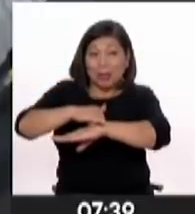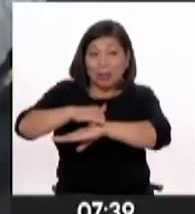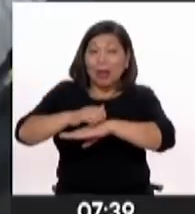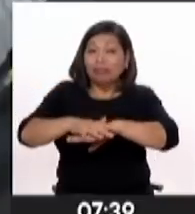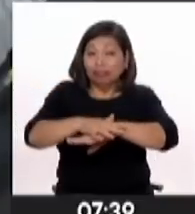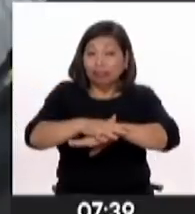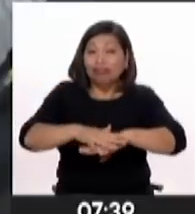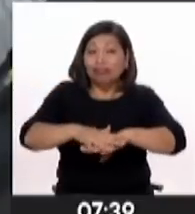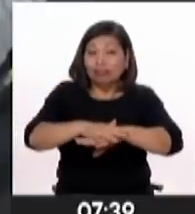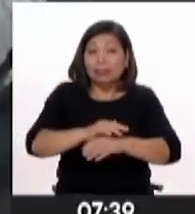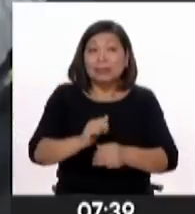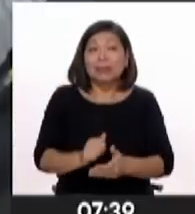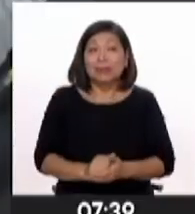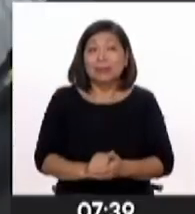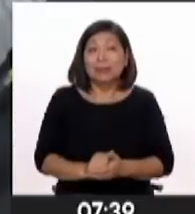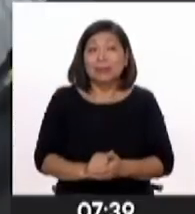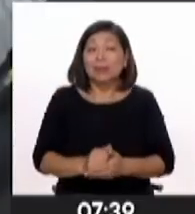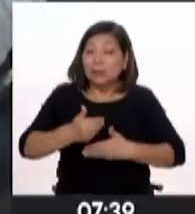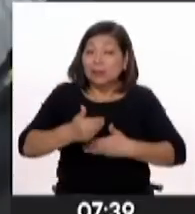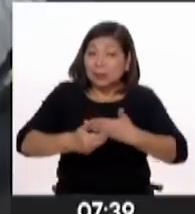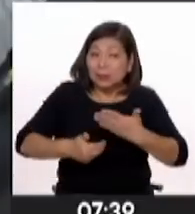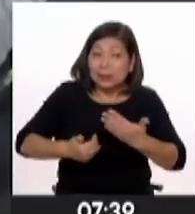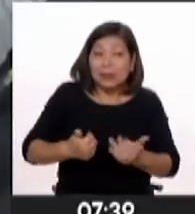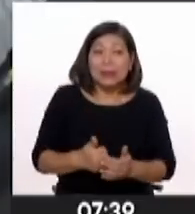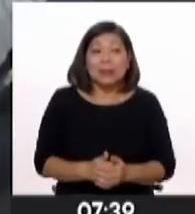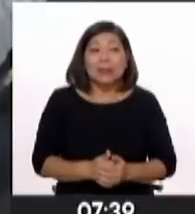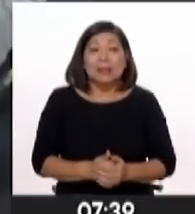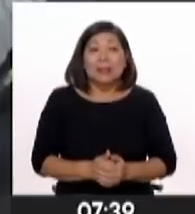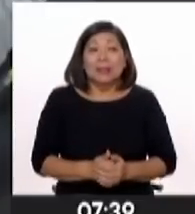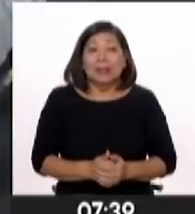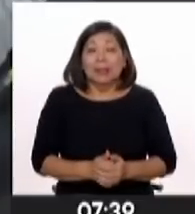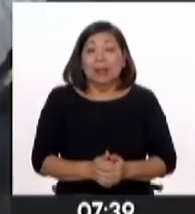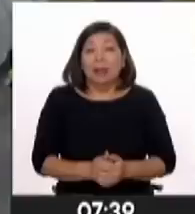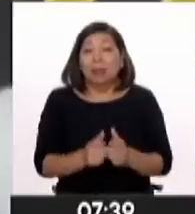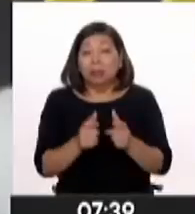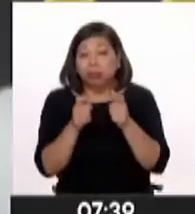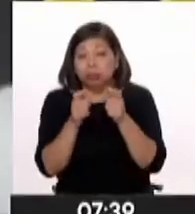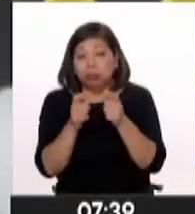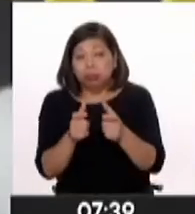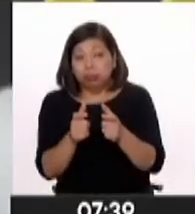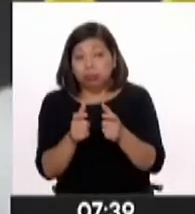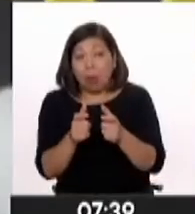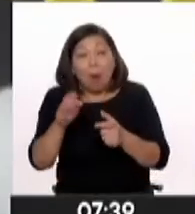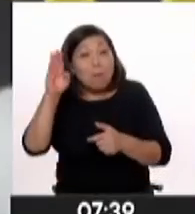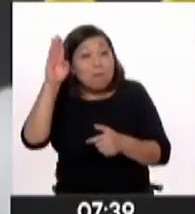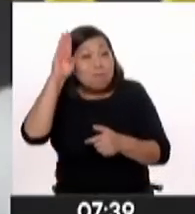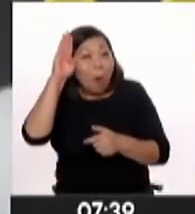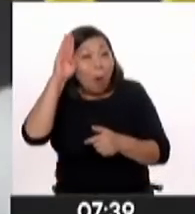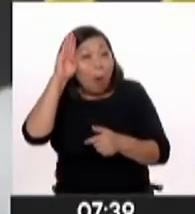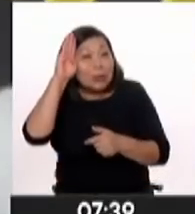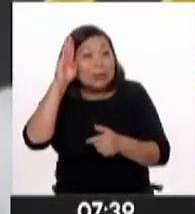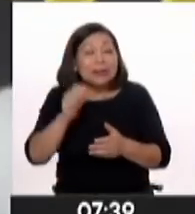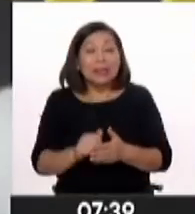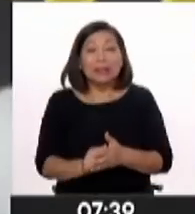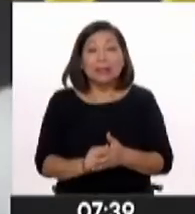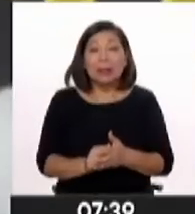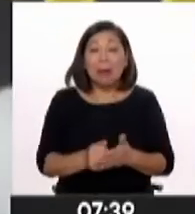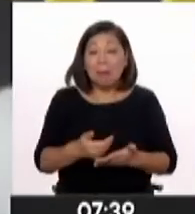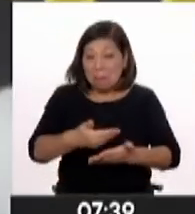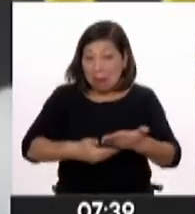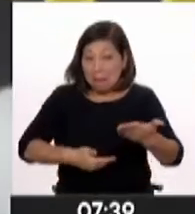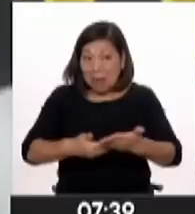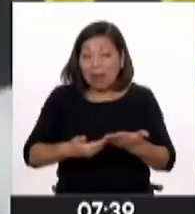serie de procedimientos. En este caso, se encuentra resguardado por agentes de la Policía Nacional. Hay una serie de documentos que se